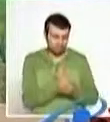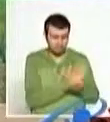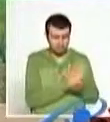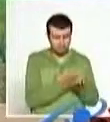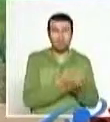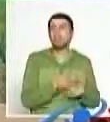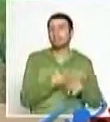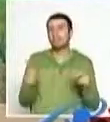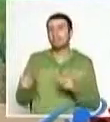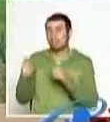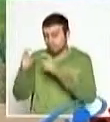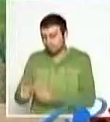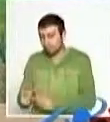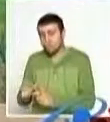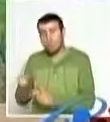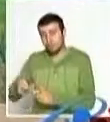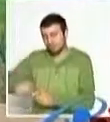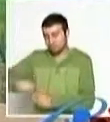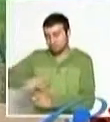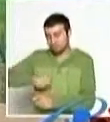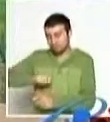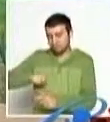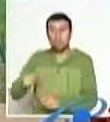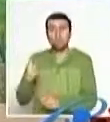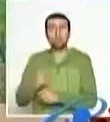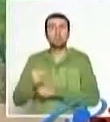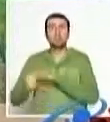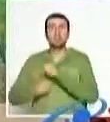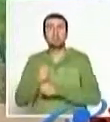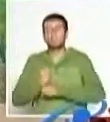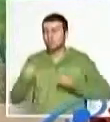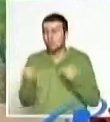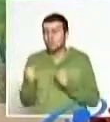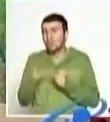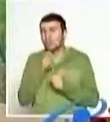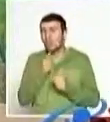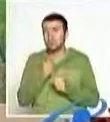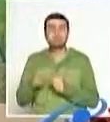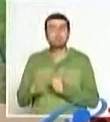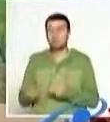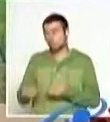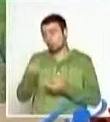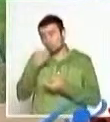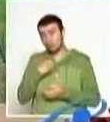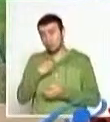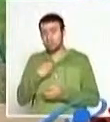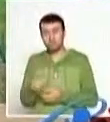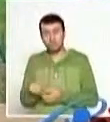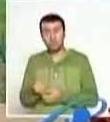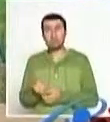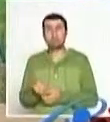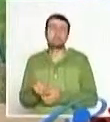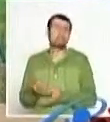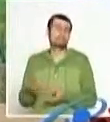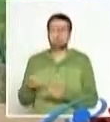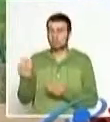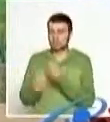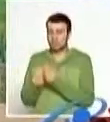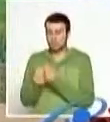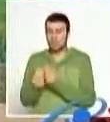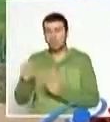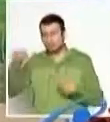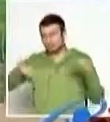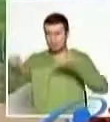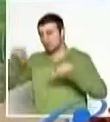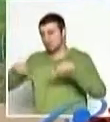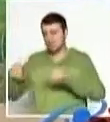de aluminio y está en un supermercado un año sin refrigerar. Un conservante. Pues sí, agua bendita no le echan, eso le echan conservantes, químicos, metales